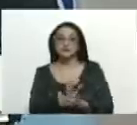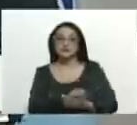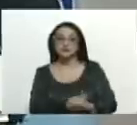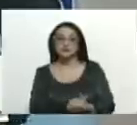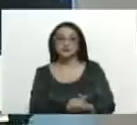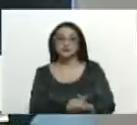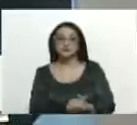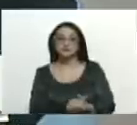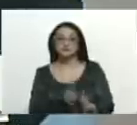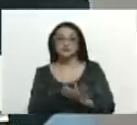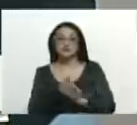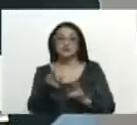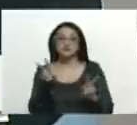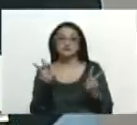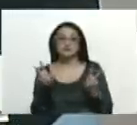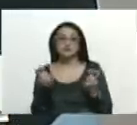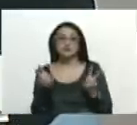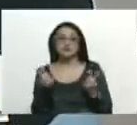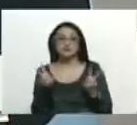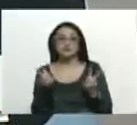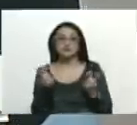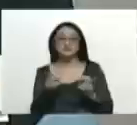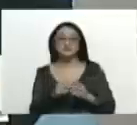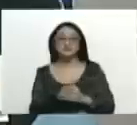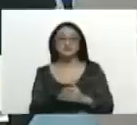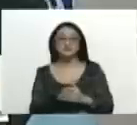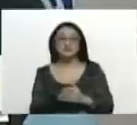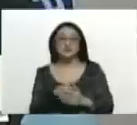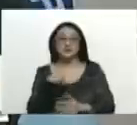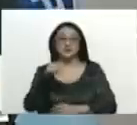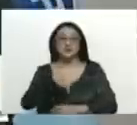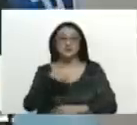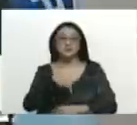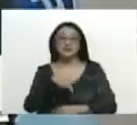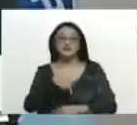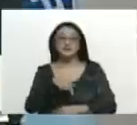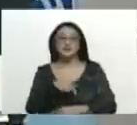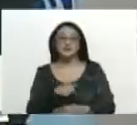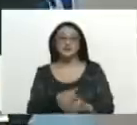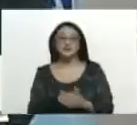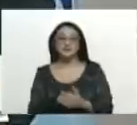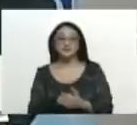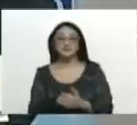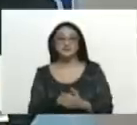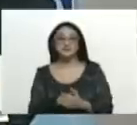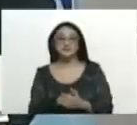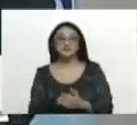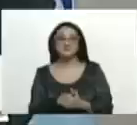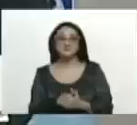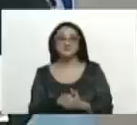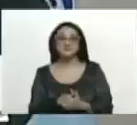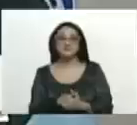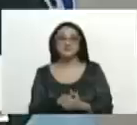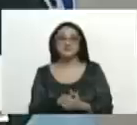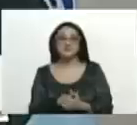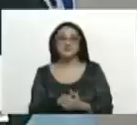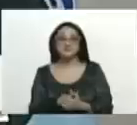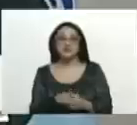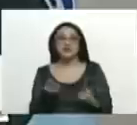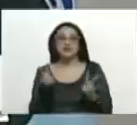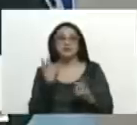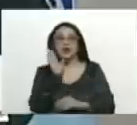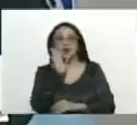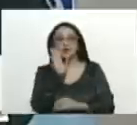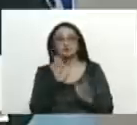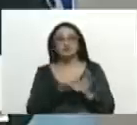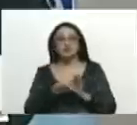en este sentido el día de hoy nosotros vamos a hacer referencia a las tramas de corrupción